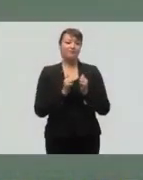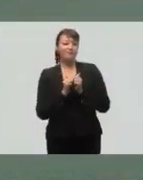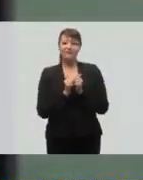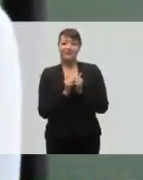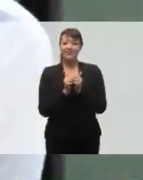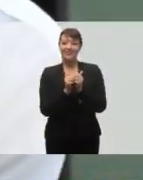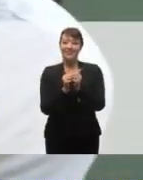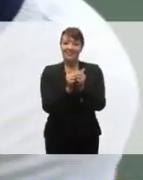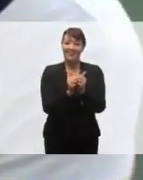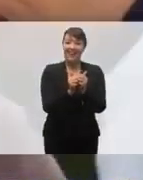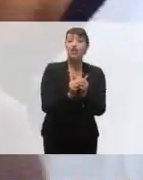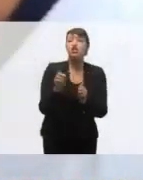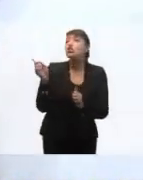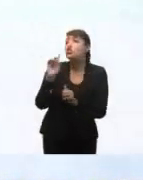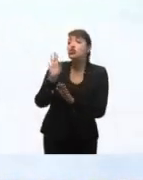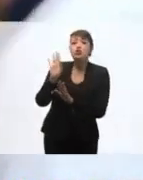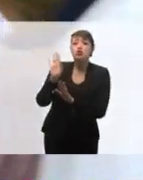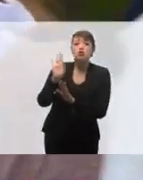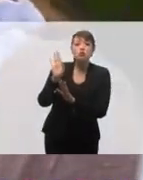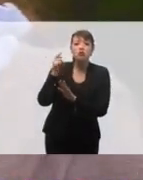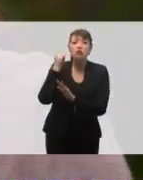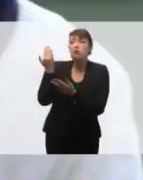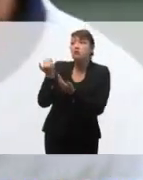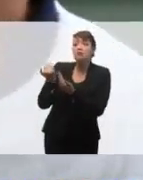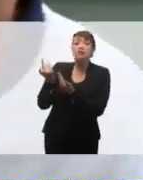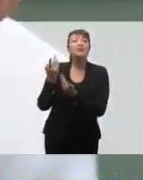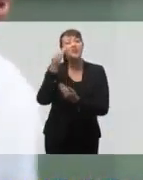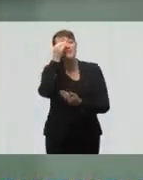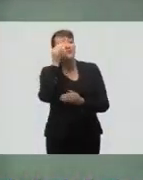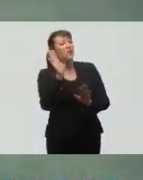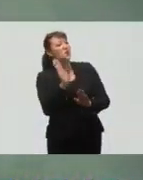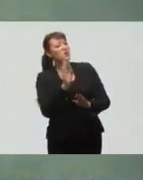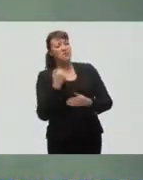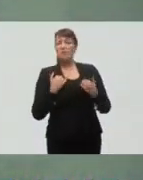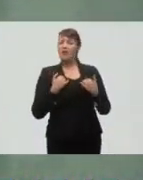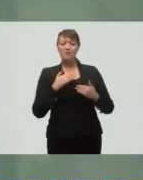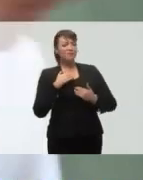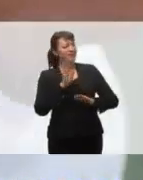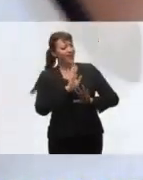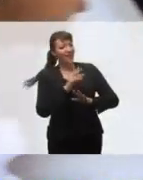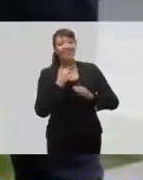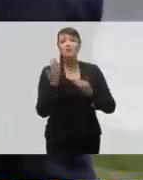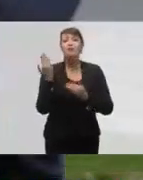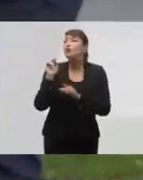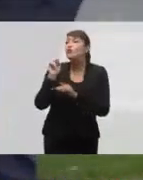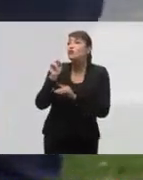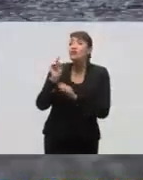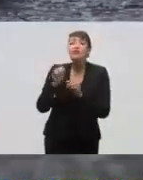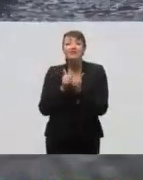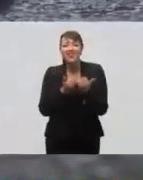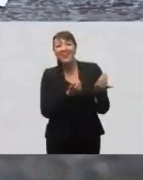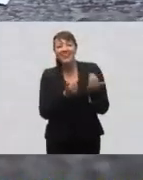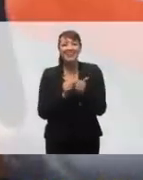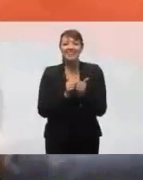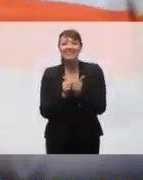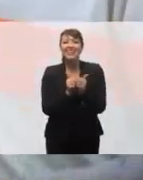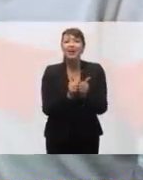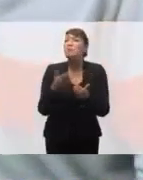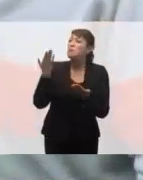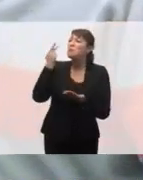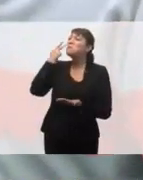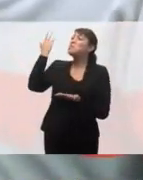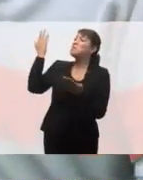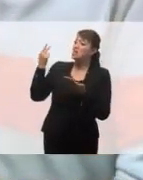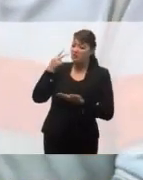yo le voy a ayudar a cruzar ya no se preocupe no es ninguna molestia para mí en serio venga No se preocupe